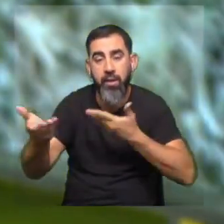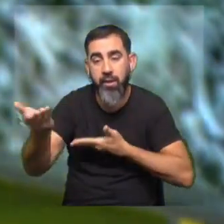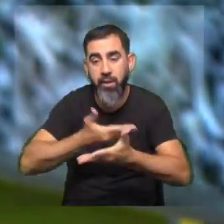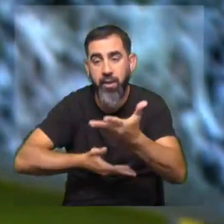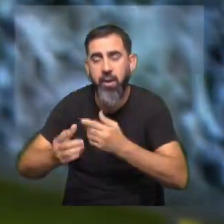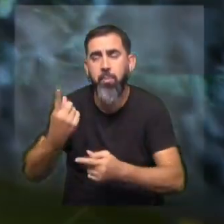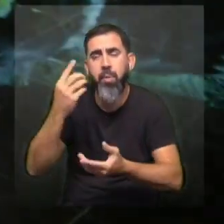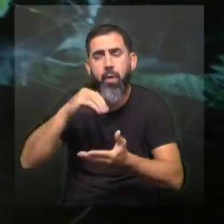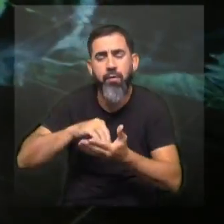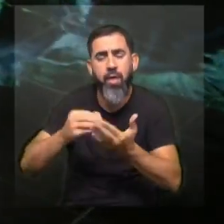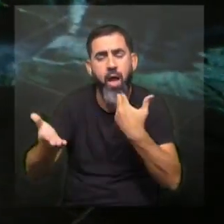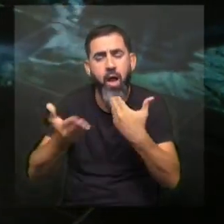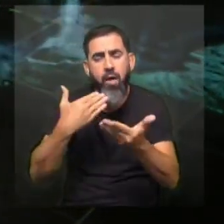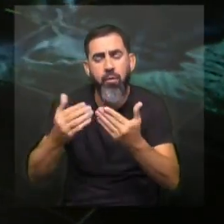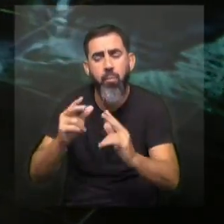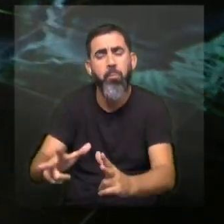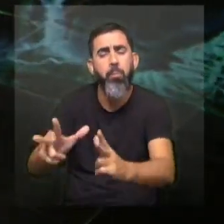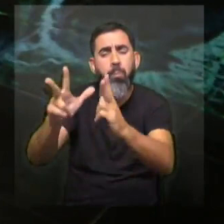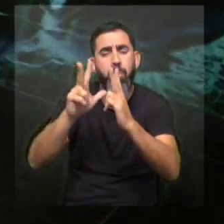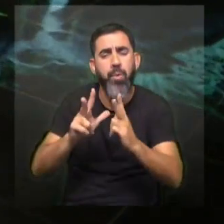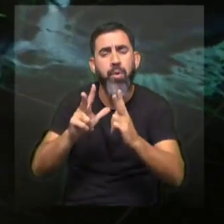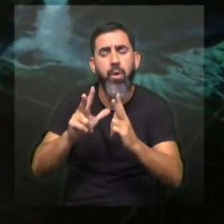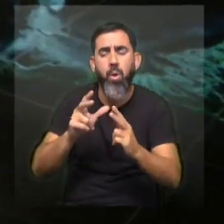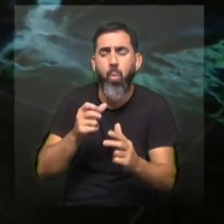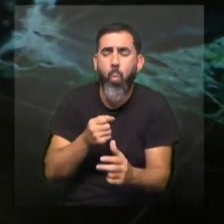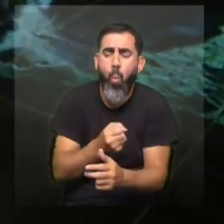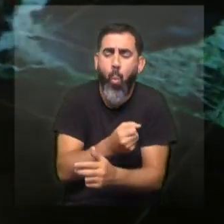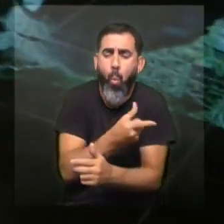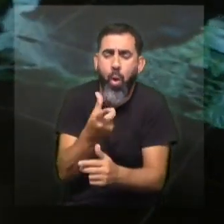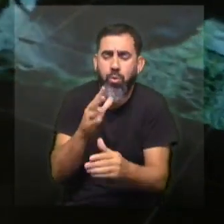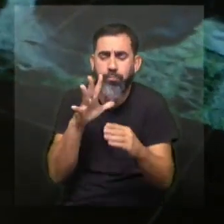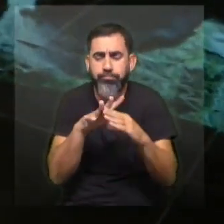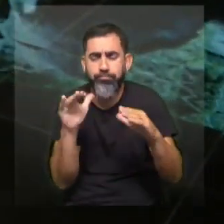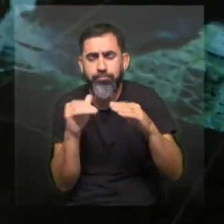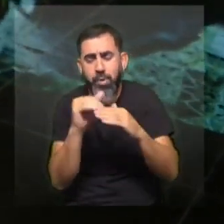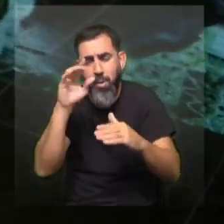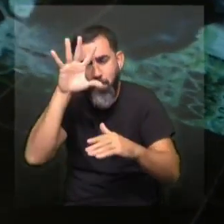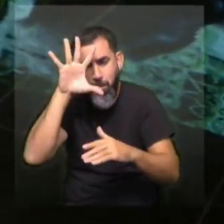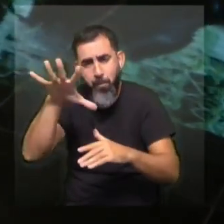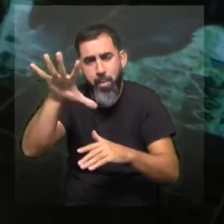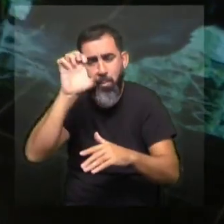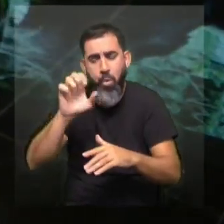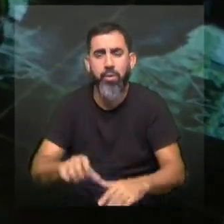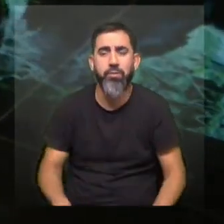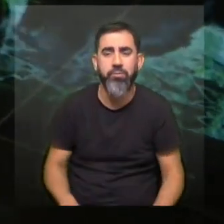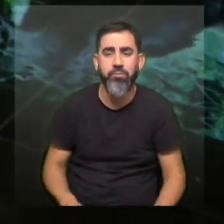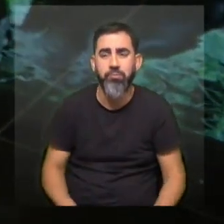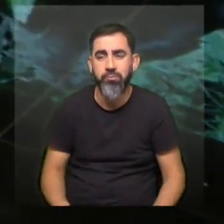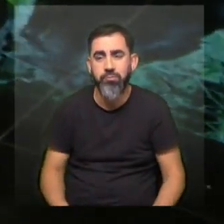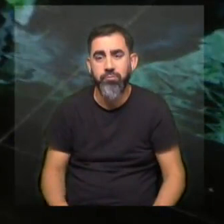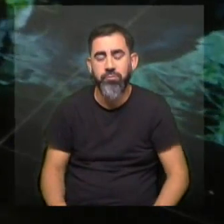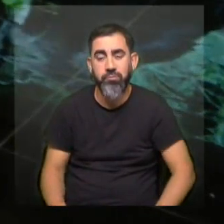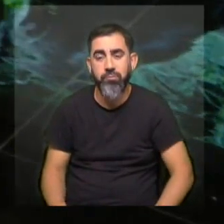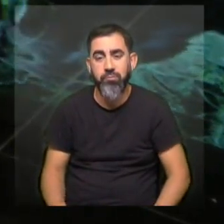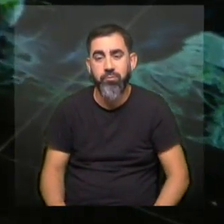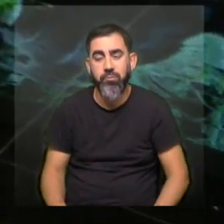la primera vez, me dijiste no sé cuántos gigas tienen amontonados. Sí, varios, un par de miles. Un par de miles de gigas.